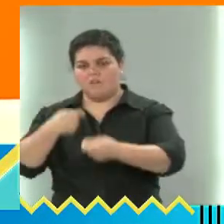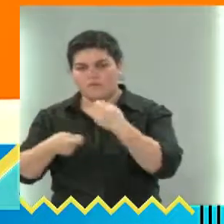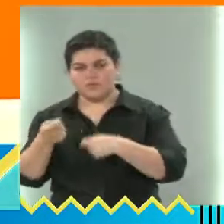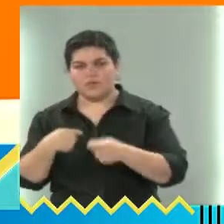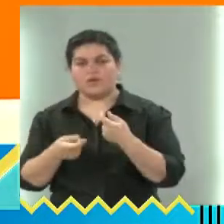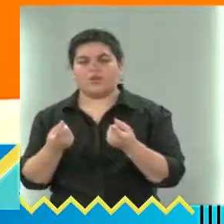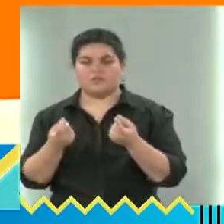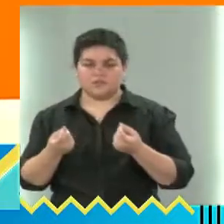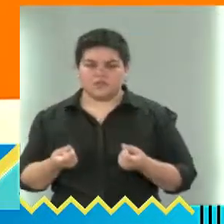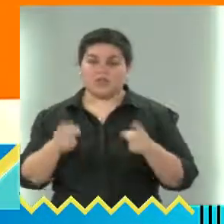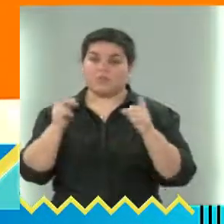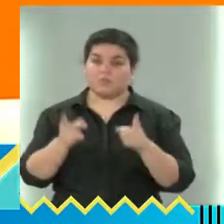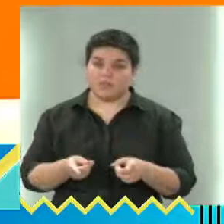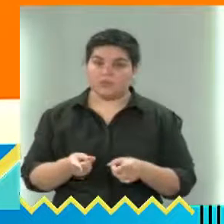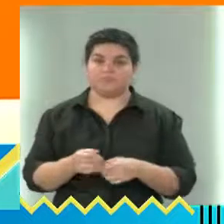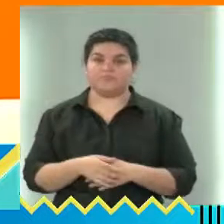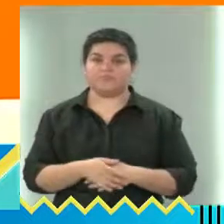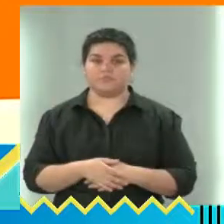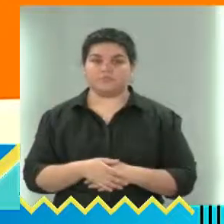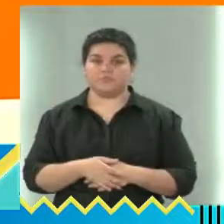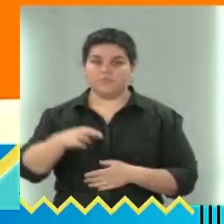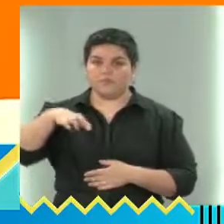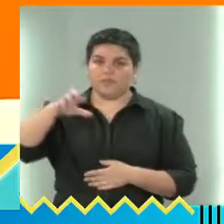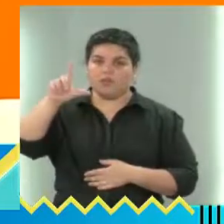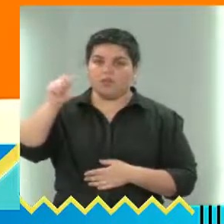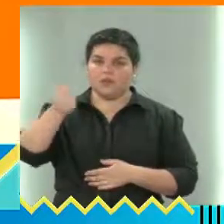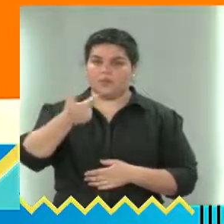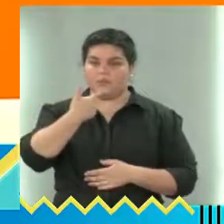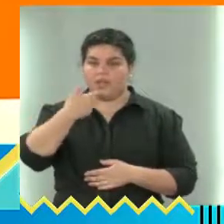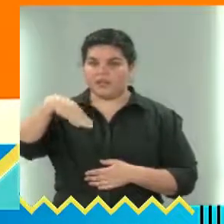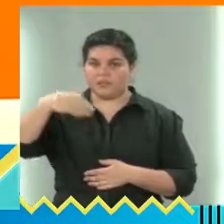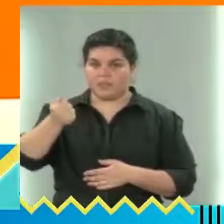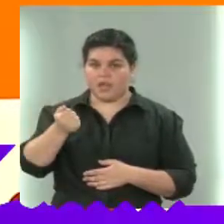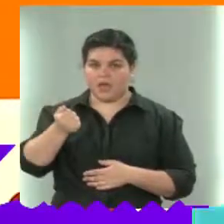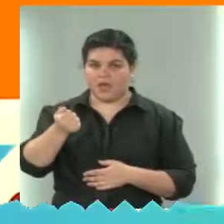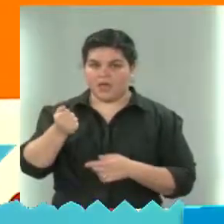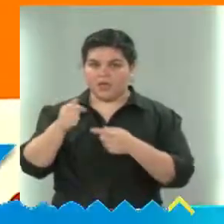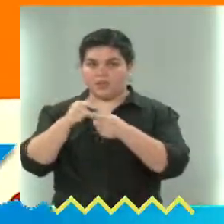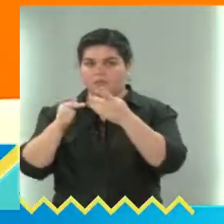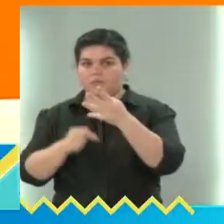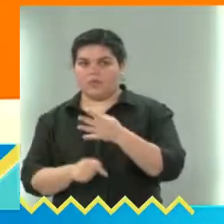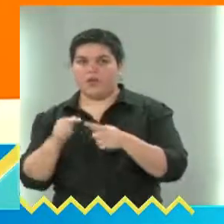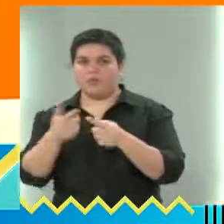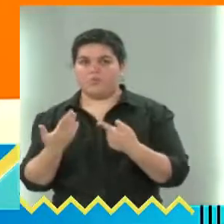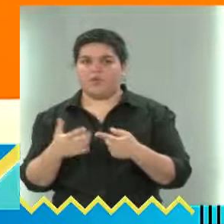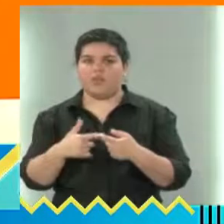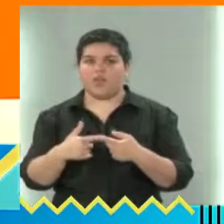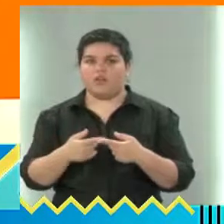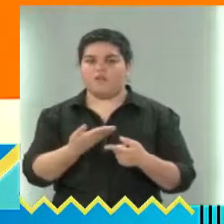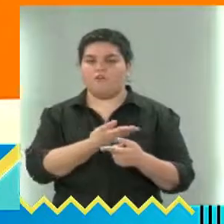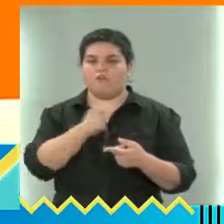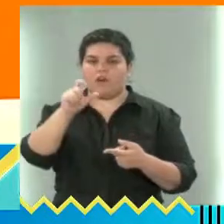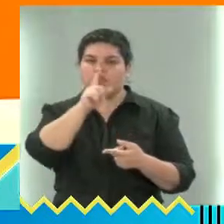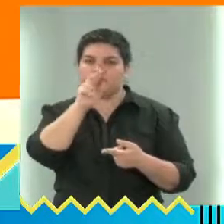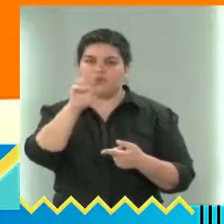transfusión. Y también es muy importante que a partir del plasma humano se obtienen distintos factores de la coagulación, factor 8, albúmina, que también